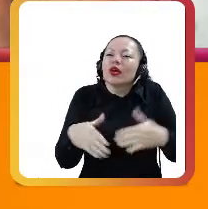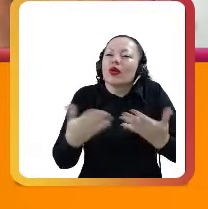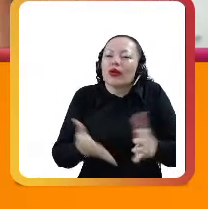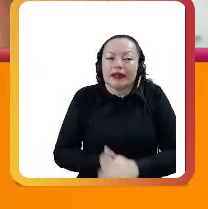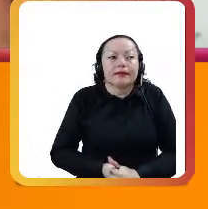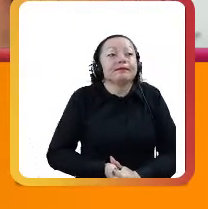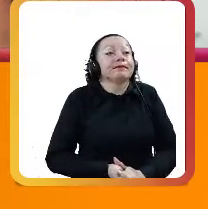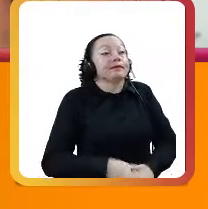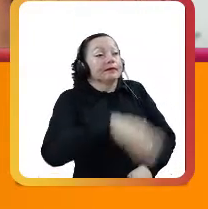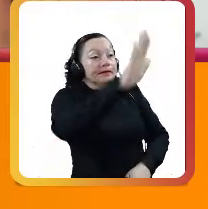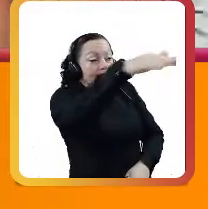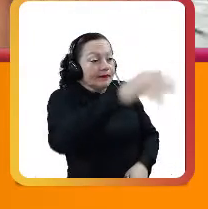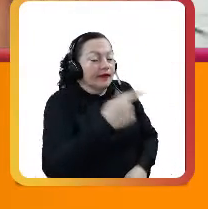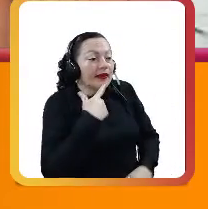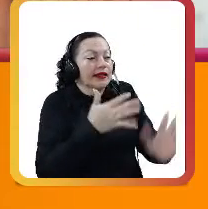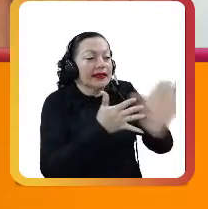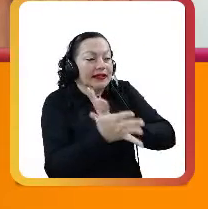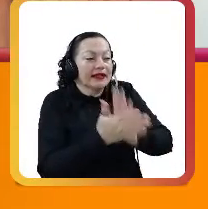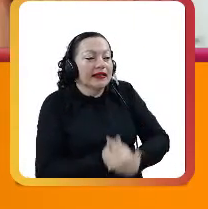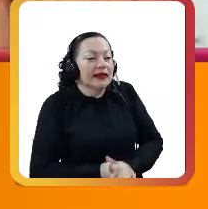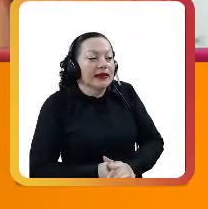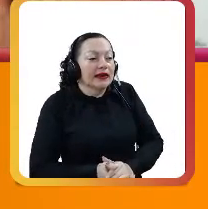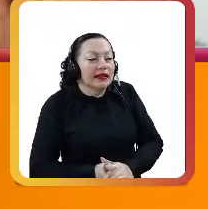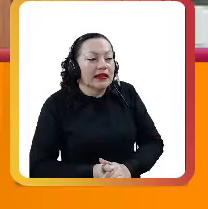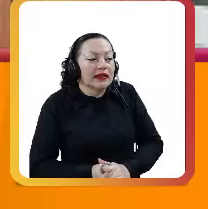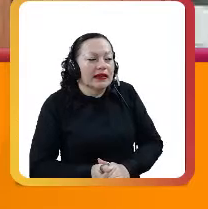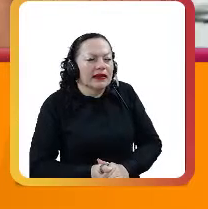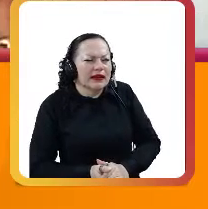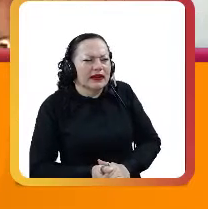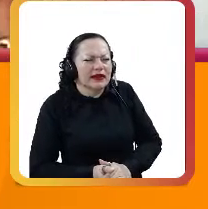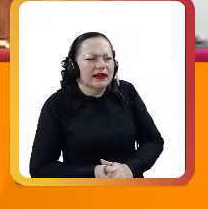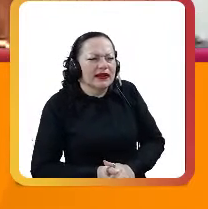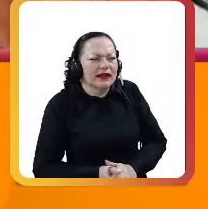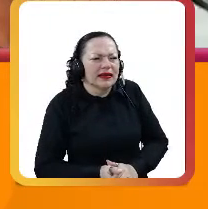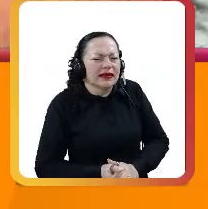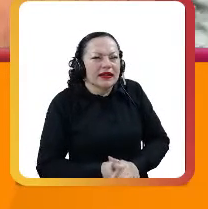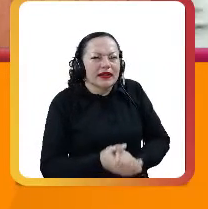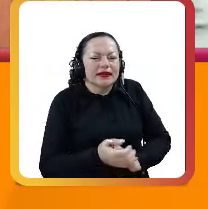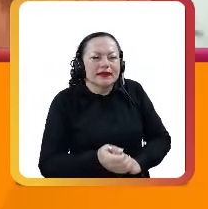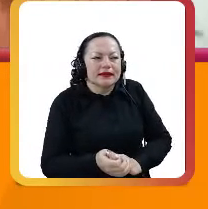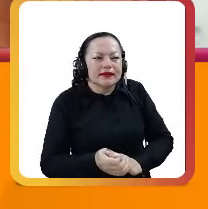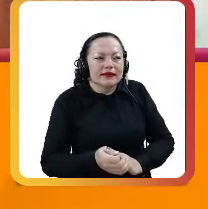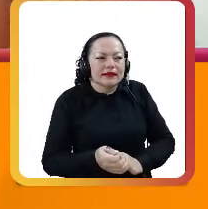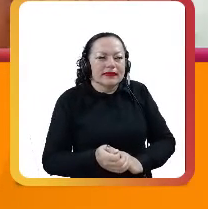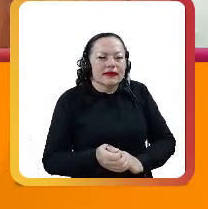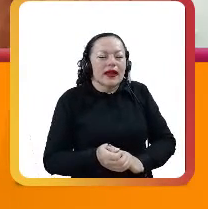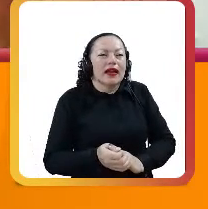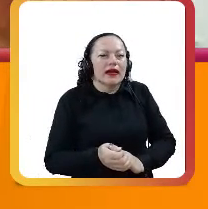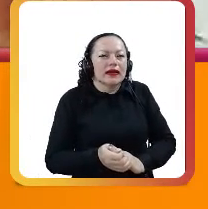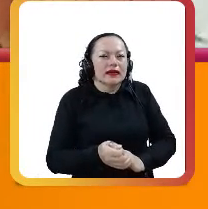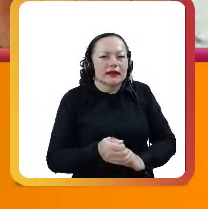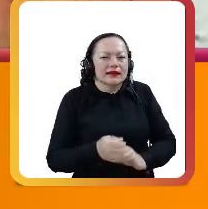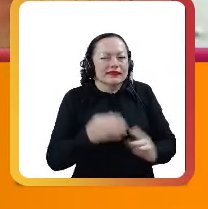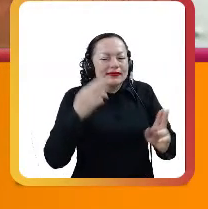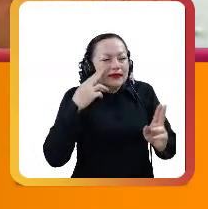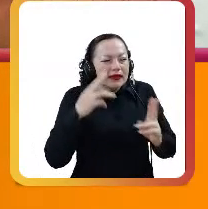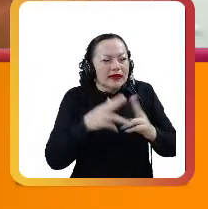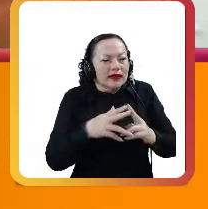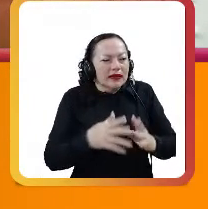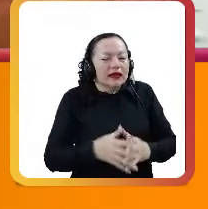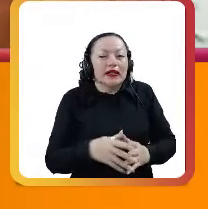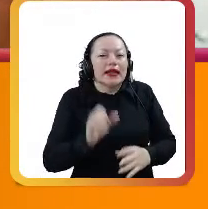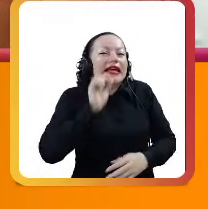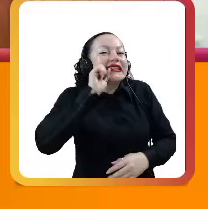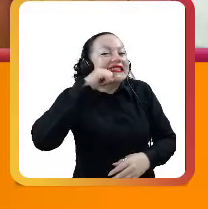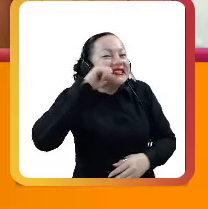ahorita les hablaba de la mascarilla de Instagram, y tenemos la cáscara, no botarla, la cáscara de la